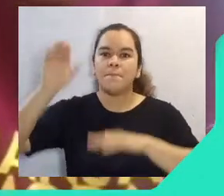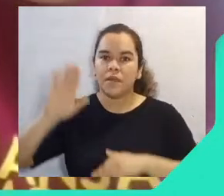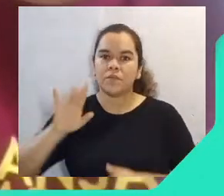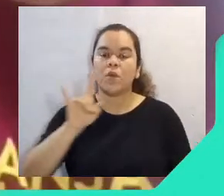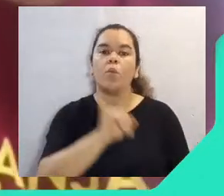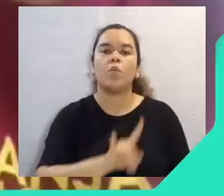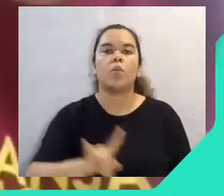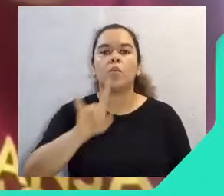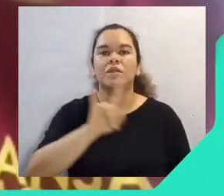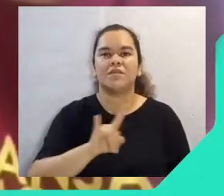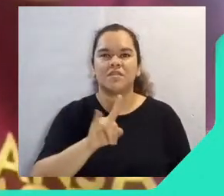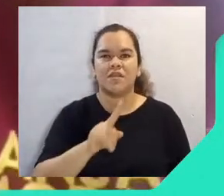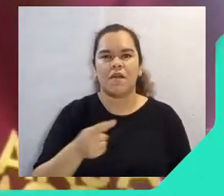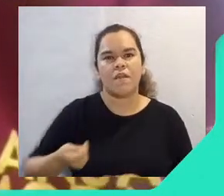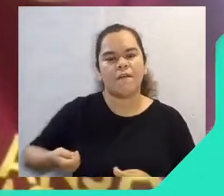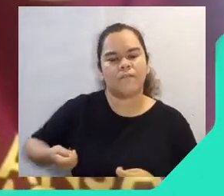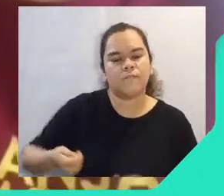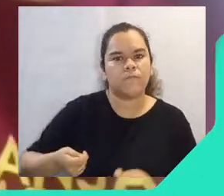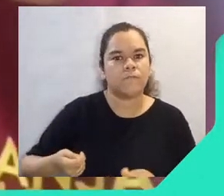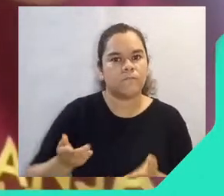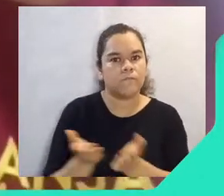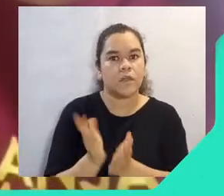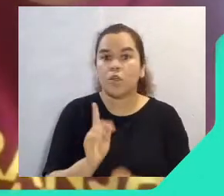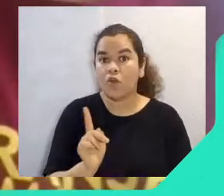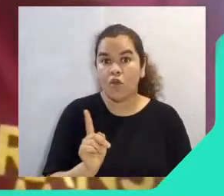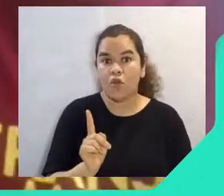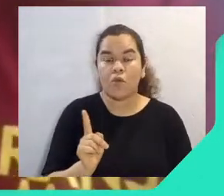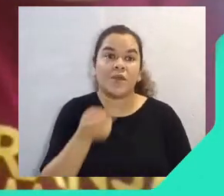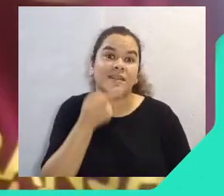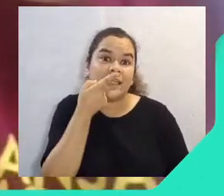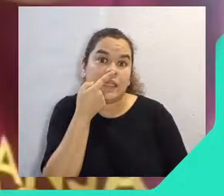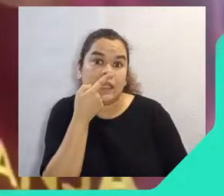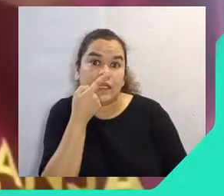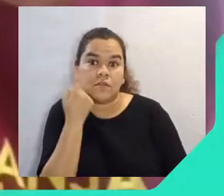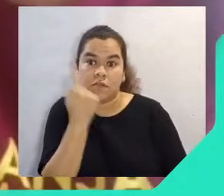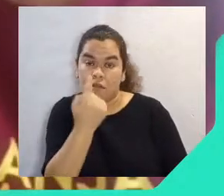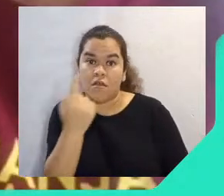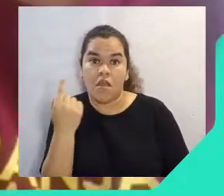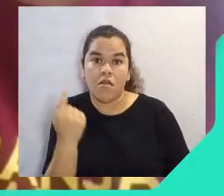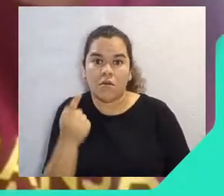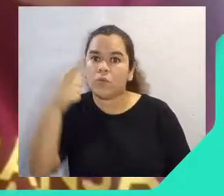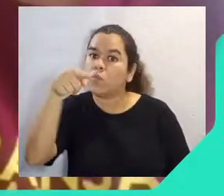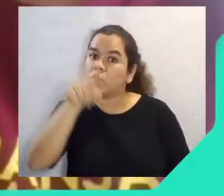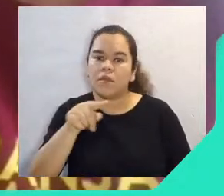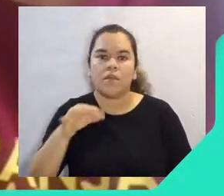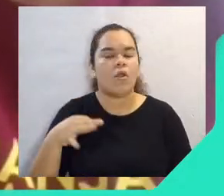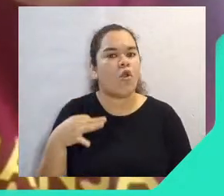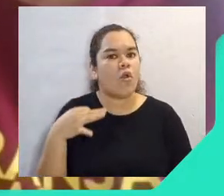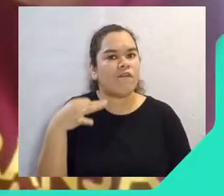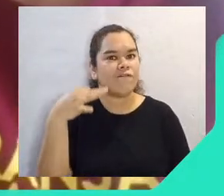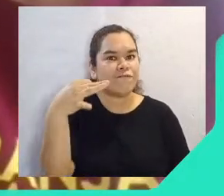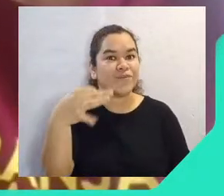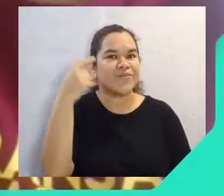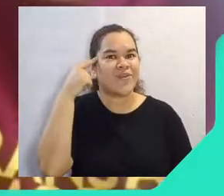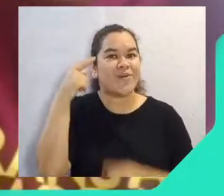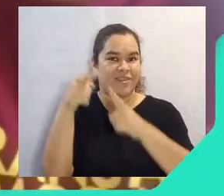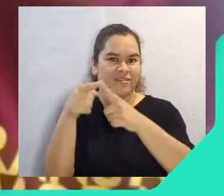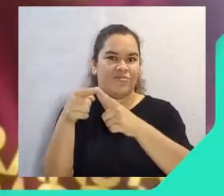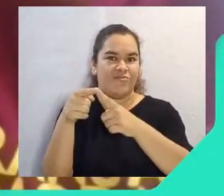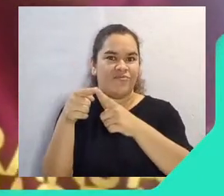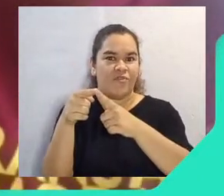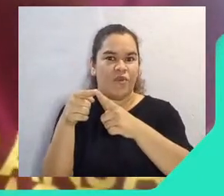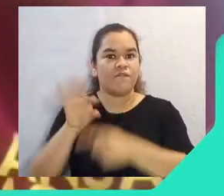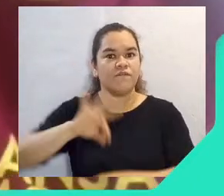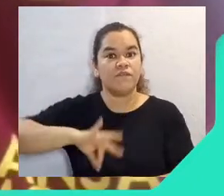porque se les obliga, sino porque están ahí por su futuro, ¿sí? Cada uno está acá peleando por lo suyo, y yo creo que el docente sabe eso, así